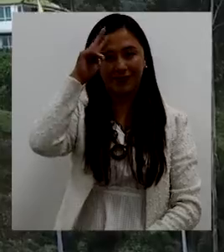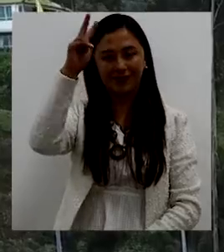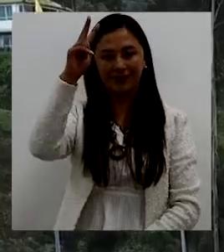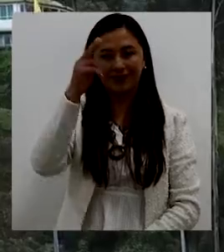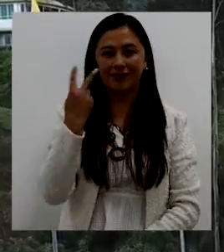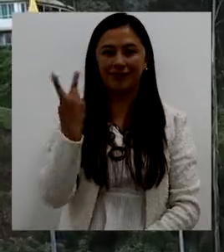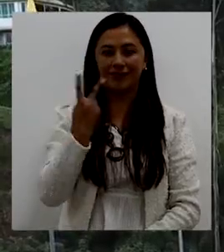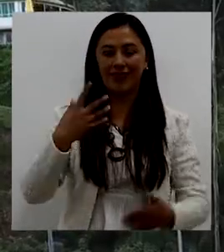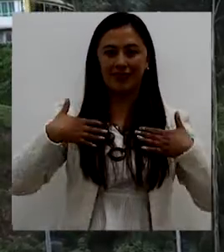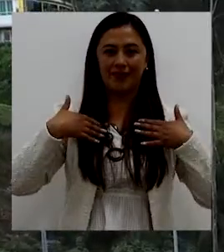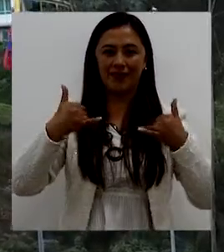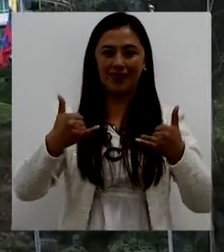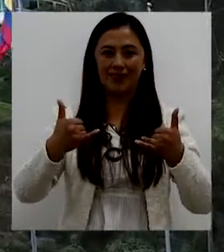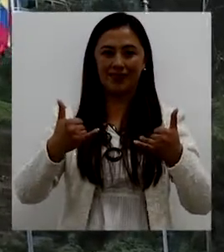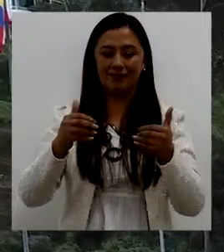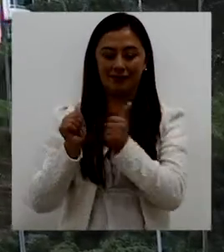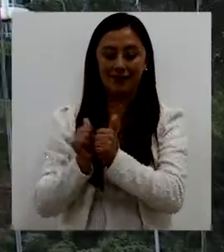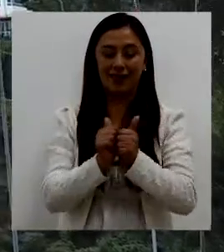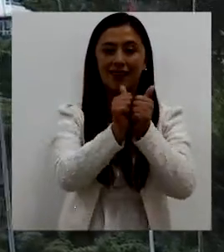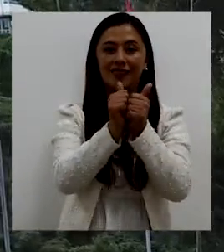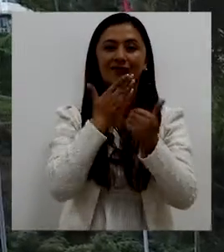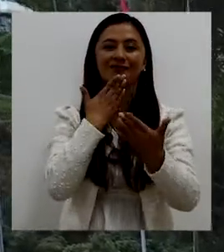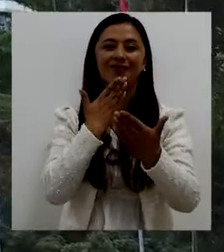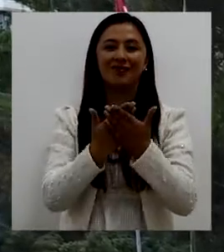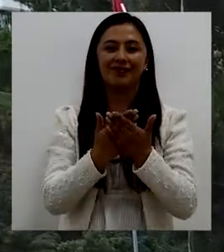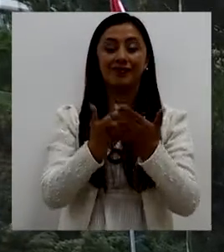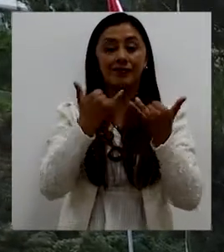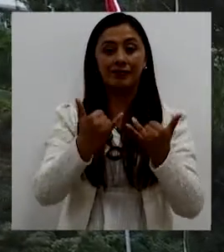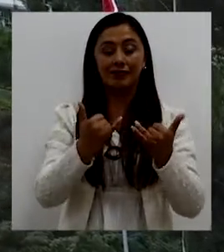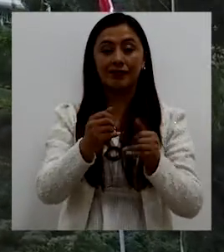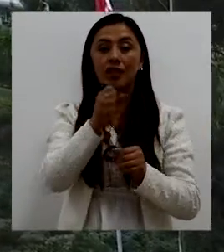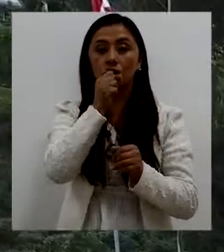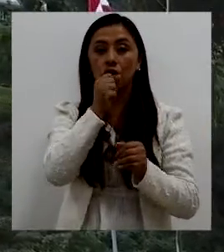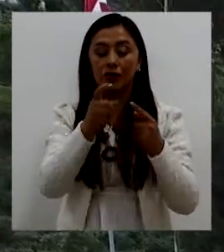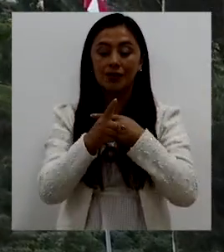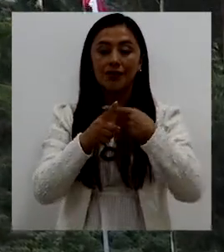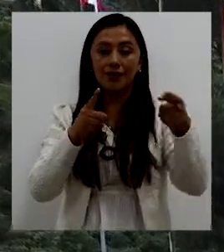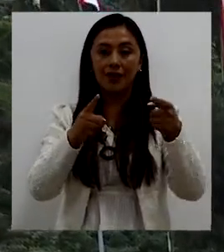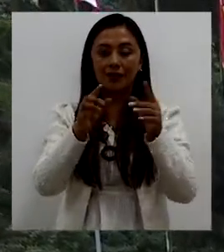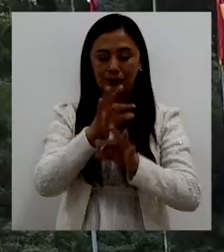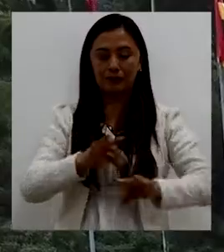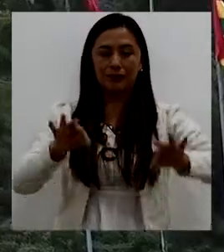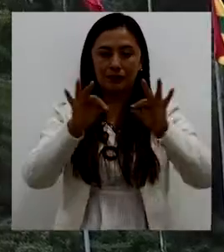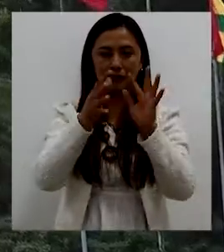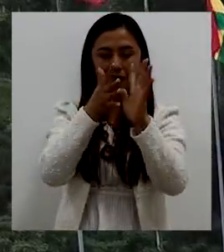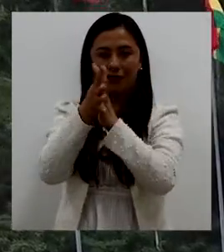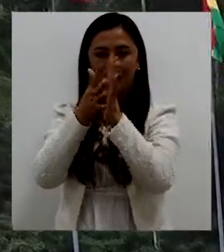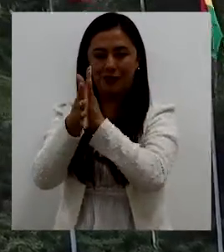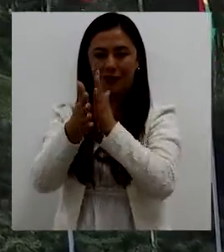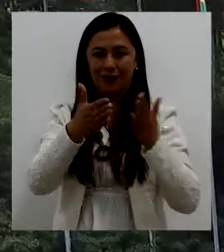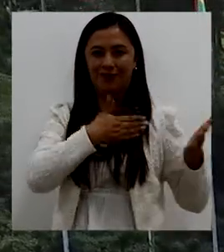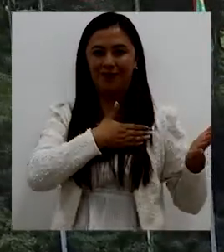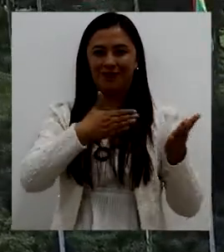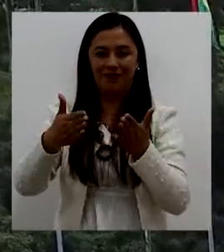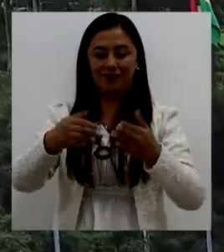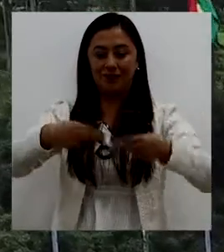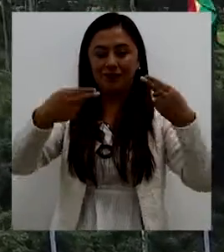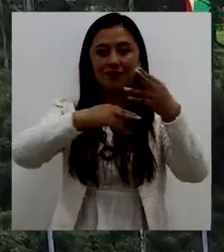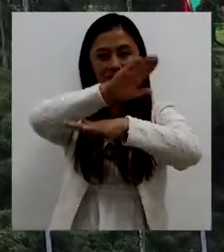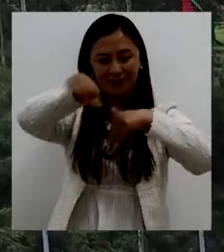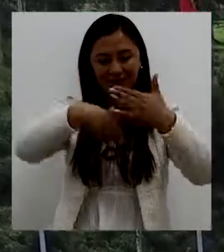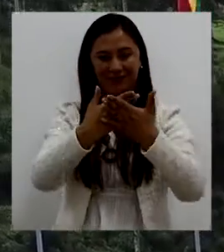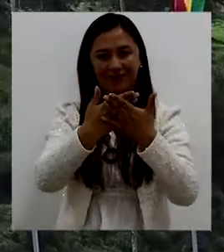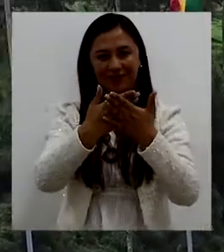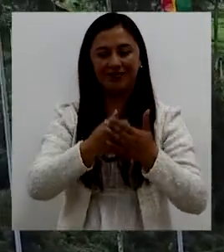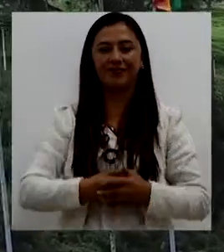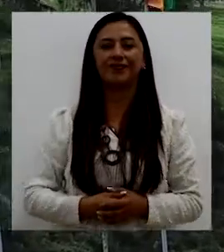Hola, feliz viernes. Gracias por acompañarnos. Desde este momento usted podrá conocer las noticias destacadas de la semana. Bienvenidos, esto es Tunja,